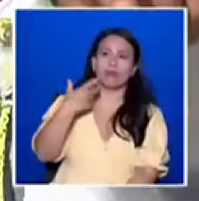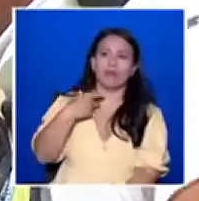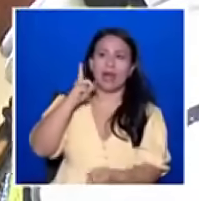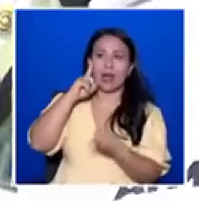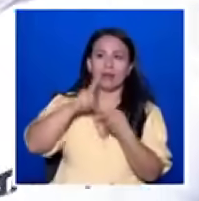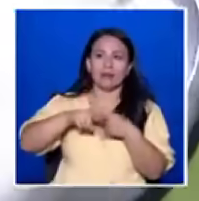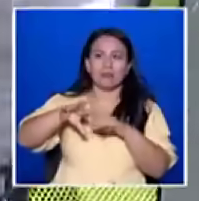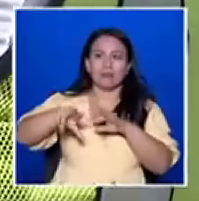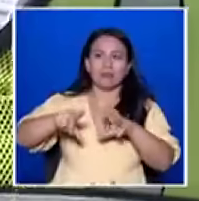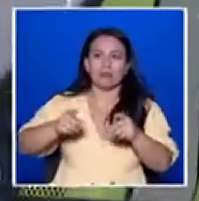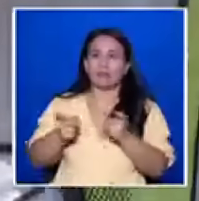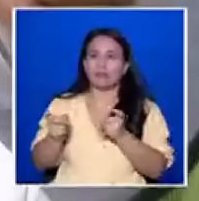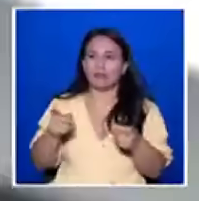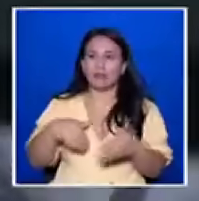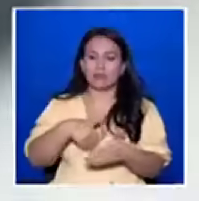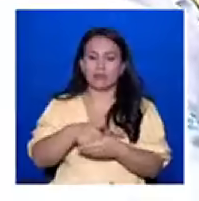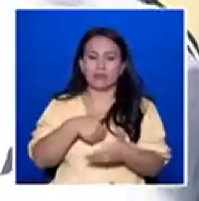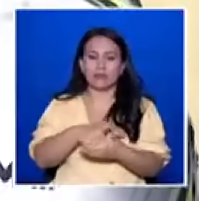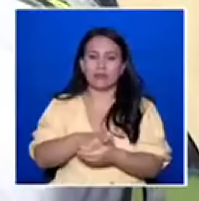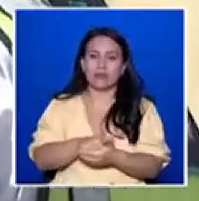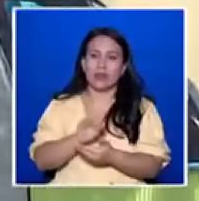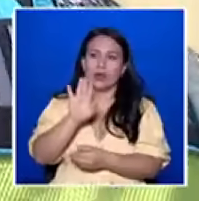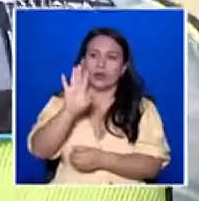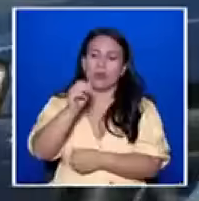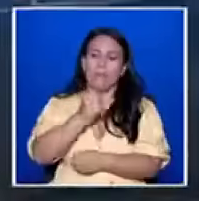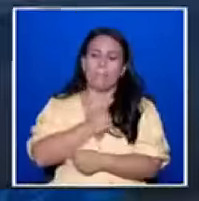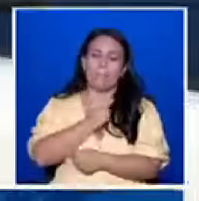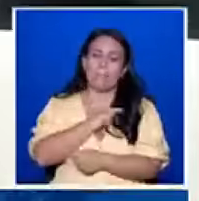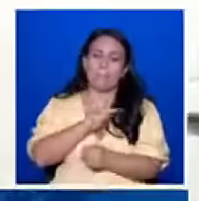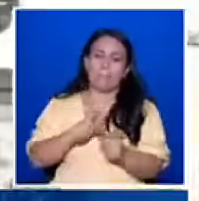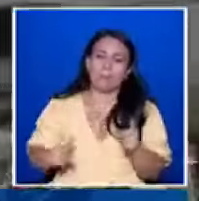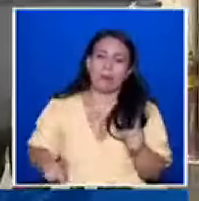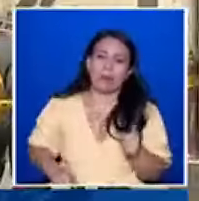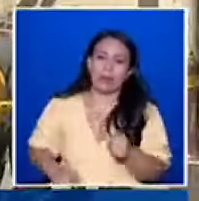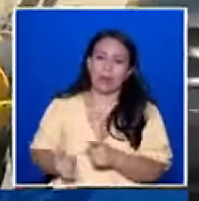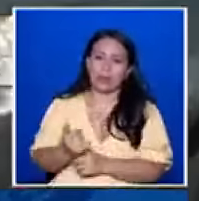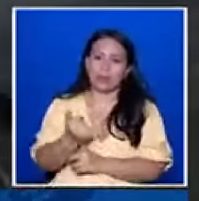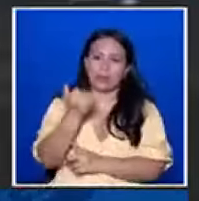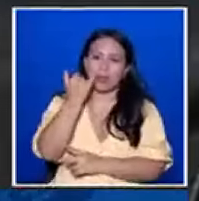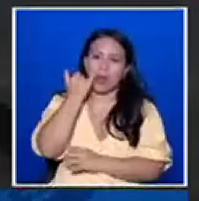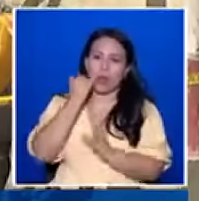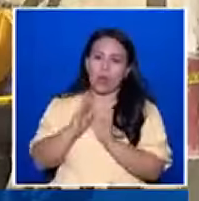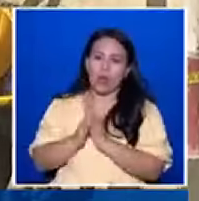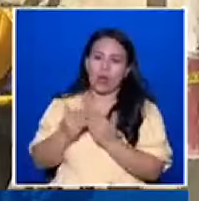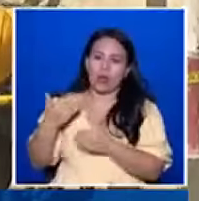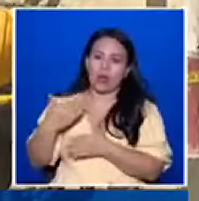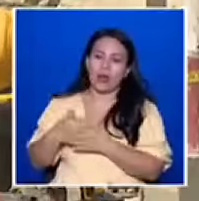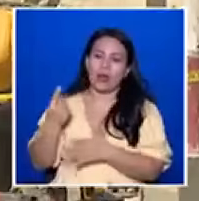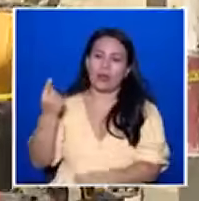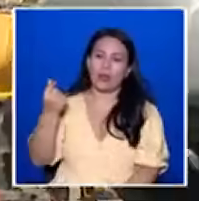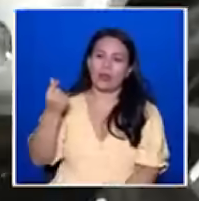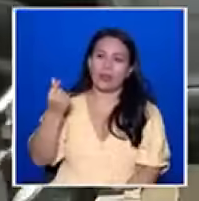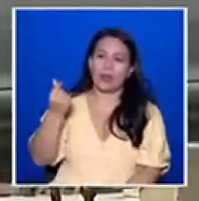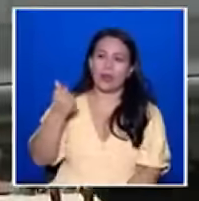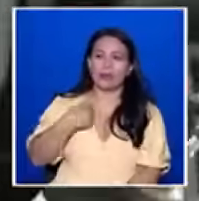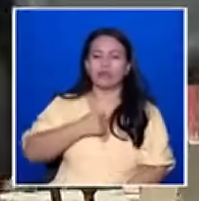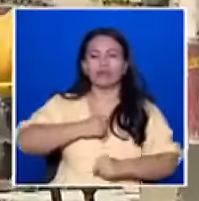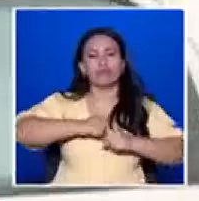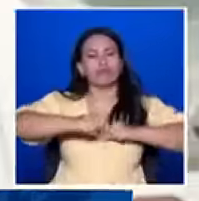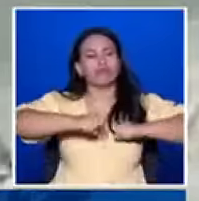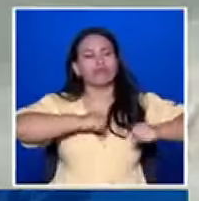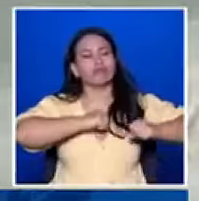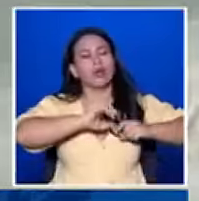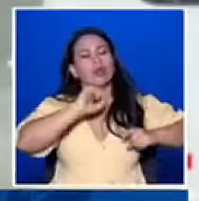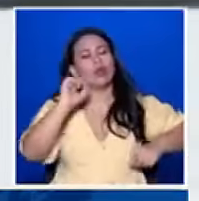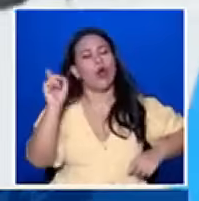a los agentes se limitan solo a sus objetos personales, como celulares y dinero. La delincuencia nos estamos enfrentando todos.